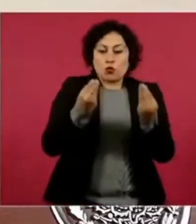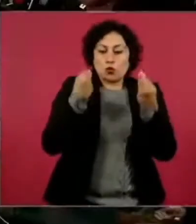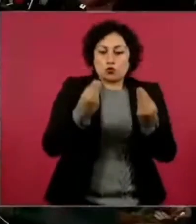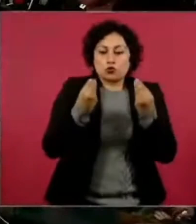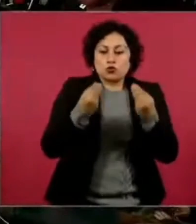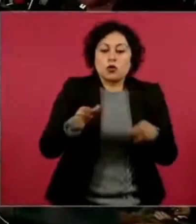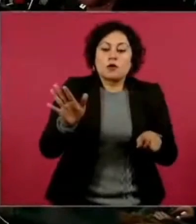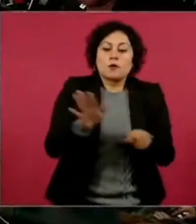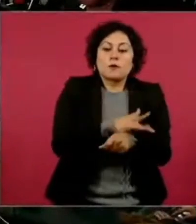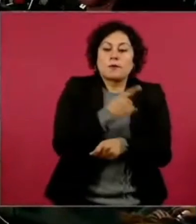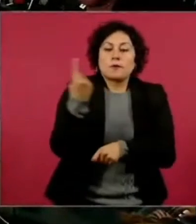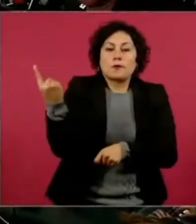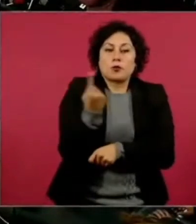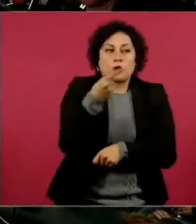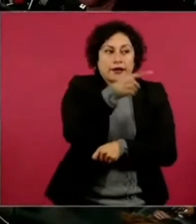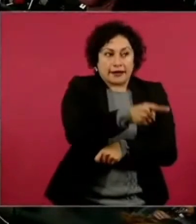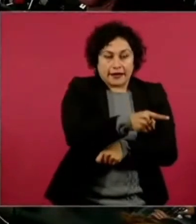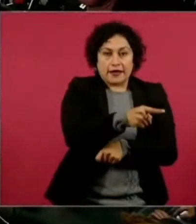aportaron la mitad